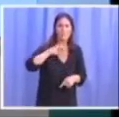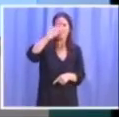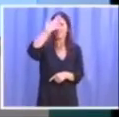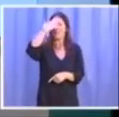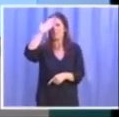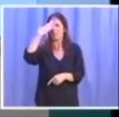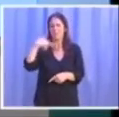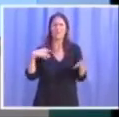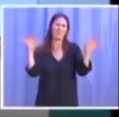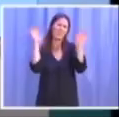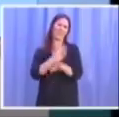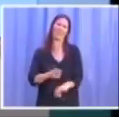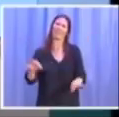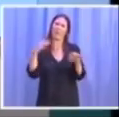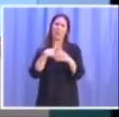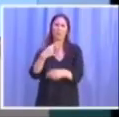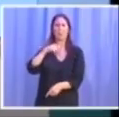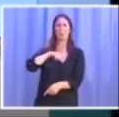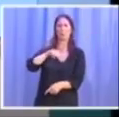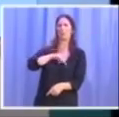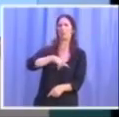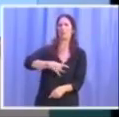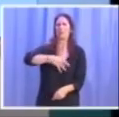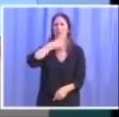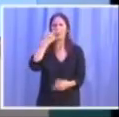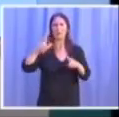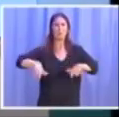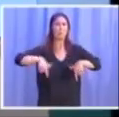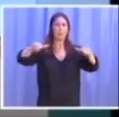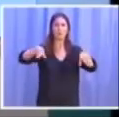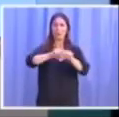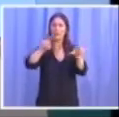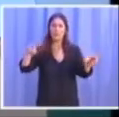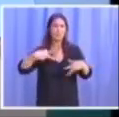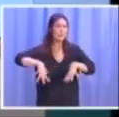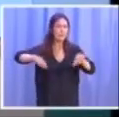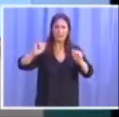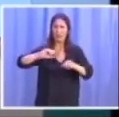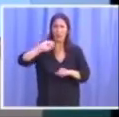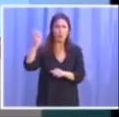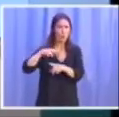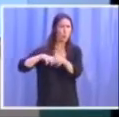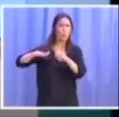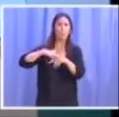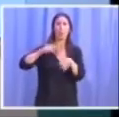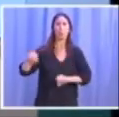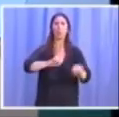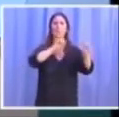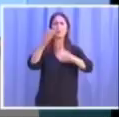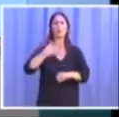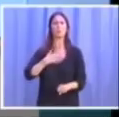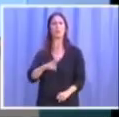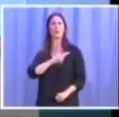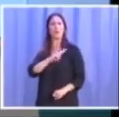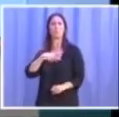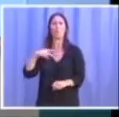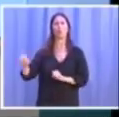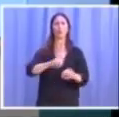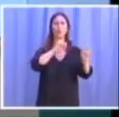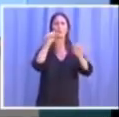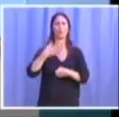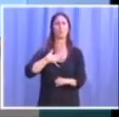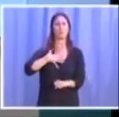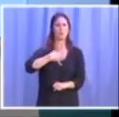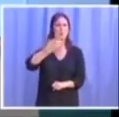principios. Y nadie me va a sentir avergonzándome, ni en un plato de televisión, ni en ningún sitio, por defender mi religión y por defender a